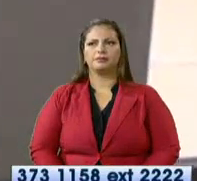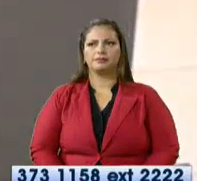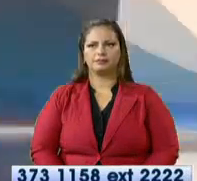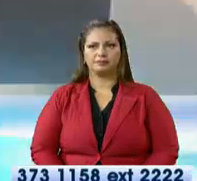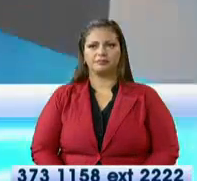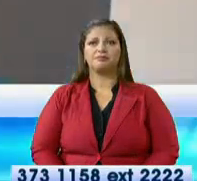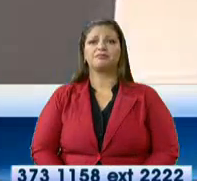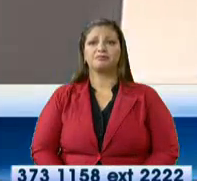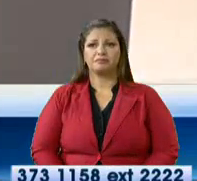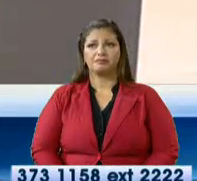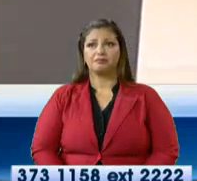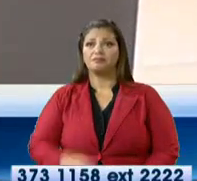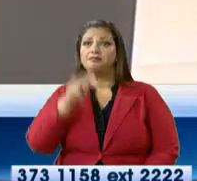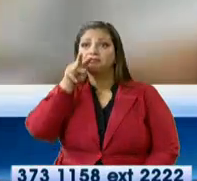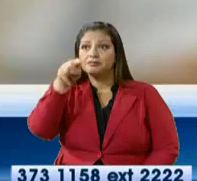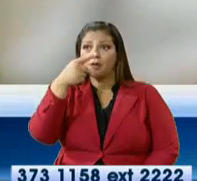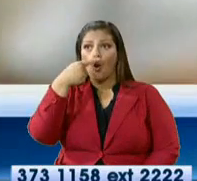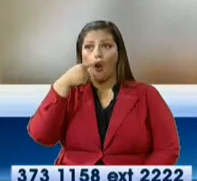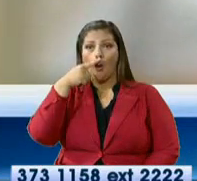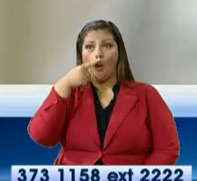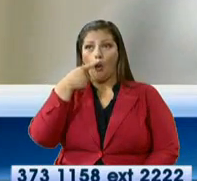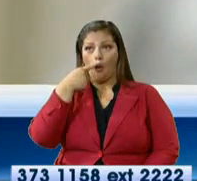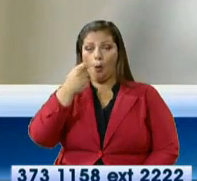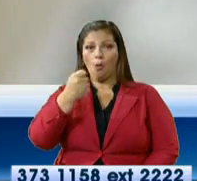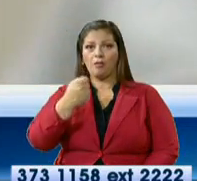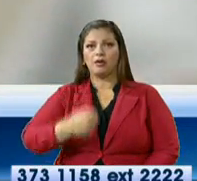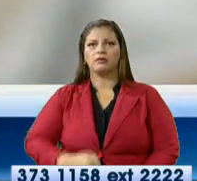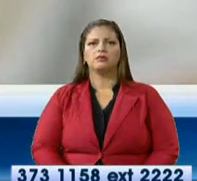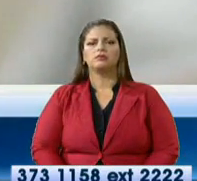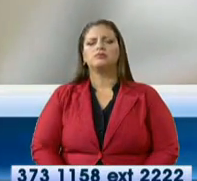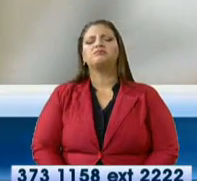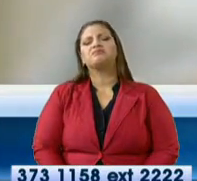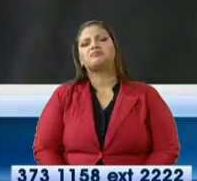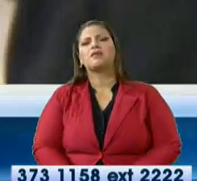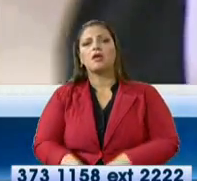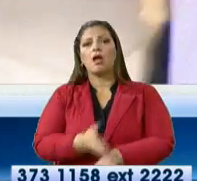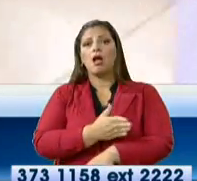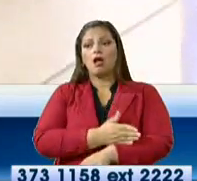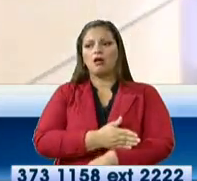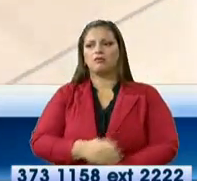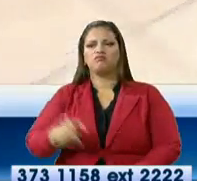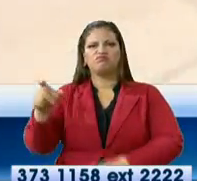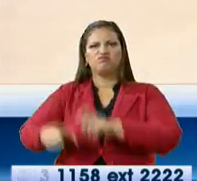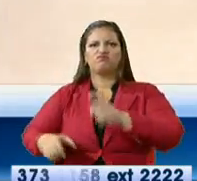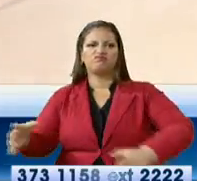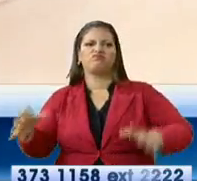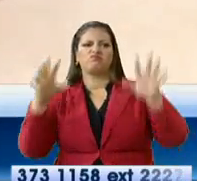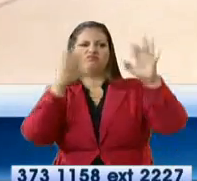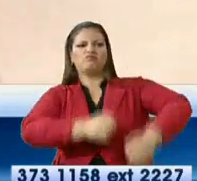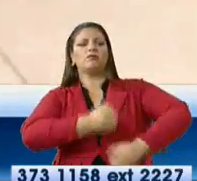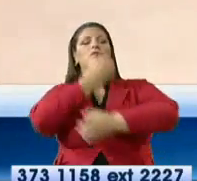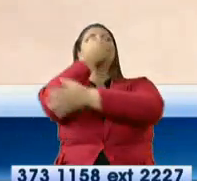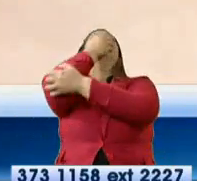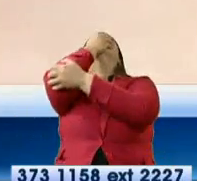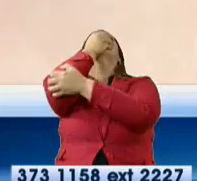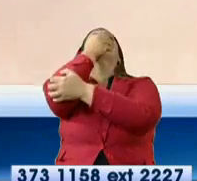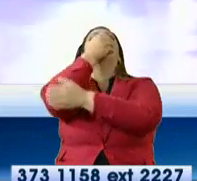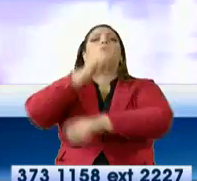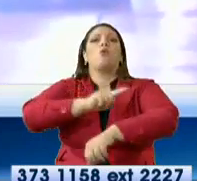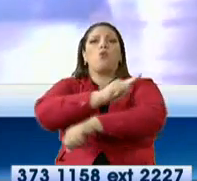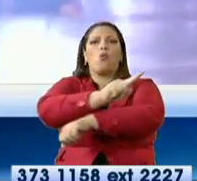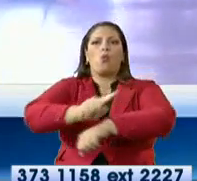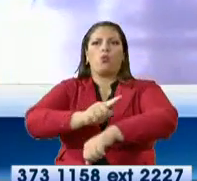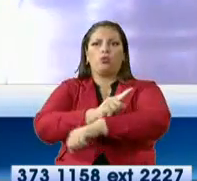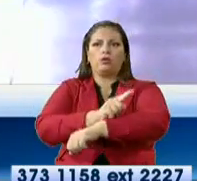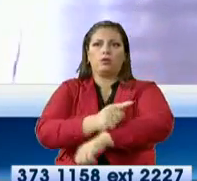Varios cachazos fueron los que recibió este hombre mientras permaneció secuestrado por más de una hora. El afectado